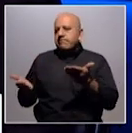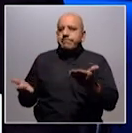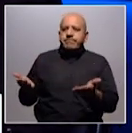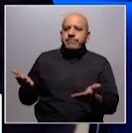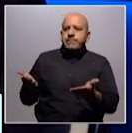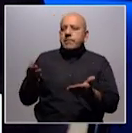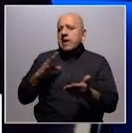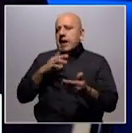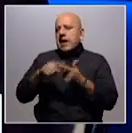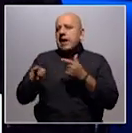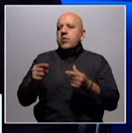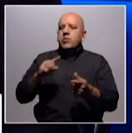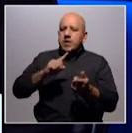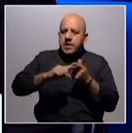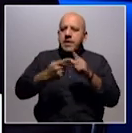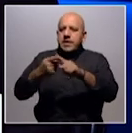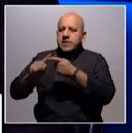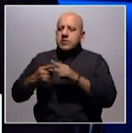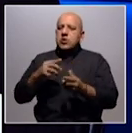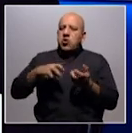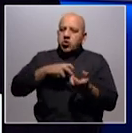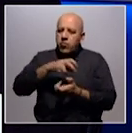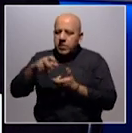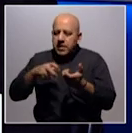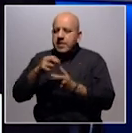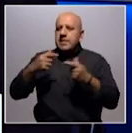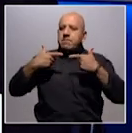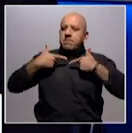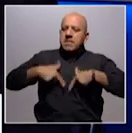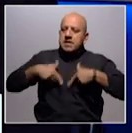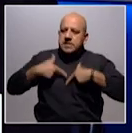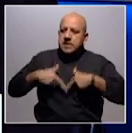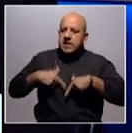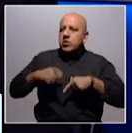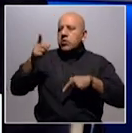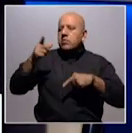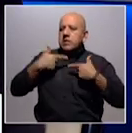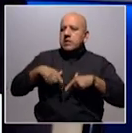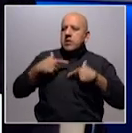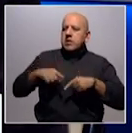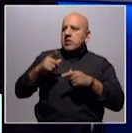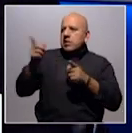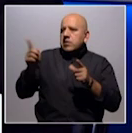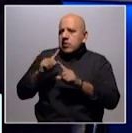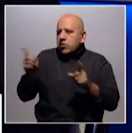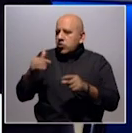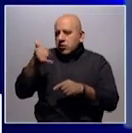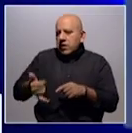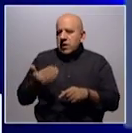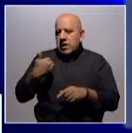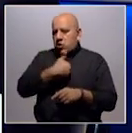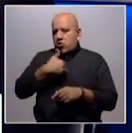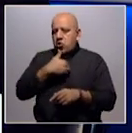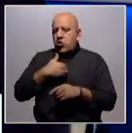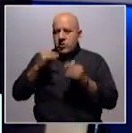hay también una relación compleja entre el ministerio que no tiene casi competencia de educación y